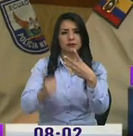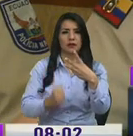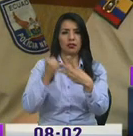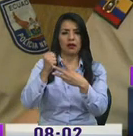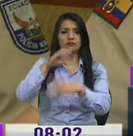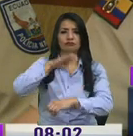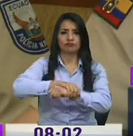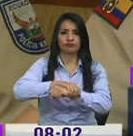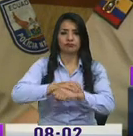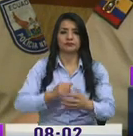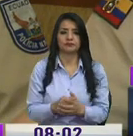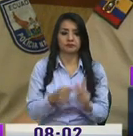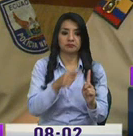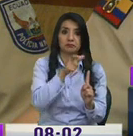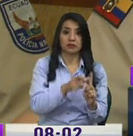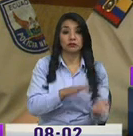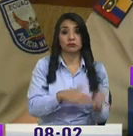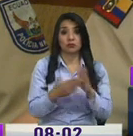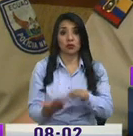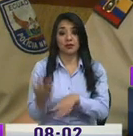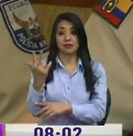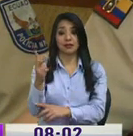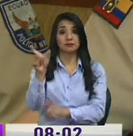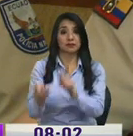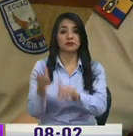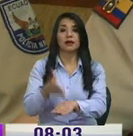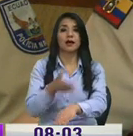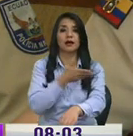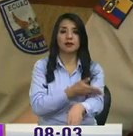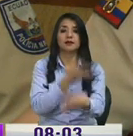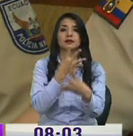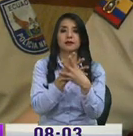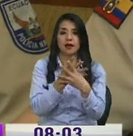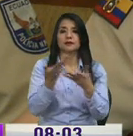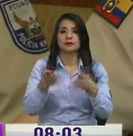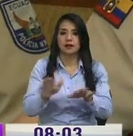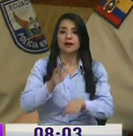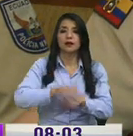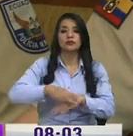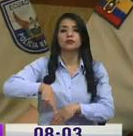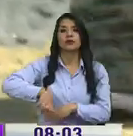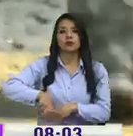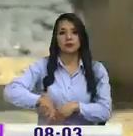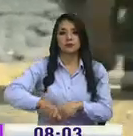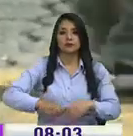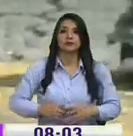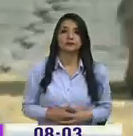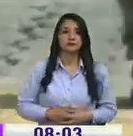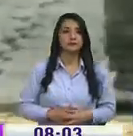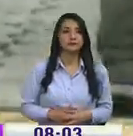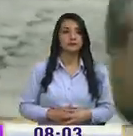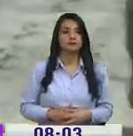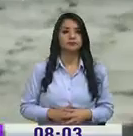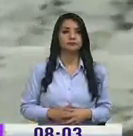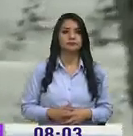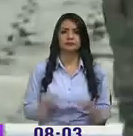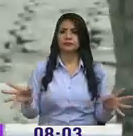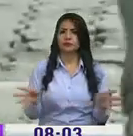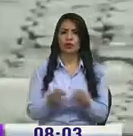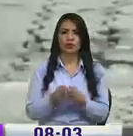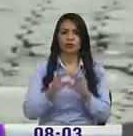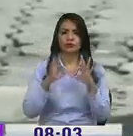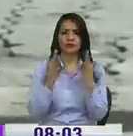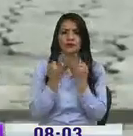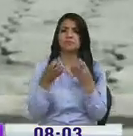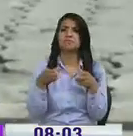víctima como los detenidos antecedentes por robo a personas. A pesar que todos serían conocidos, incluso con